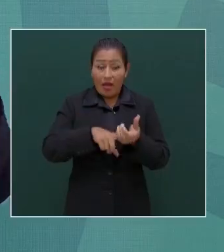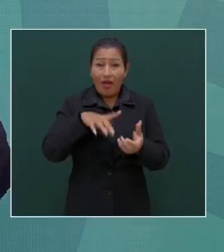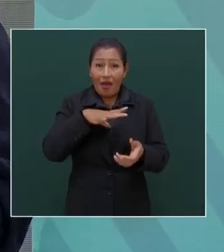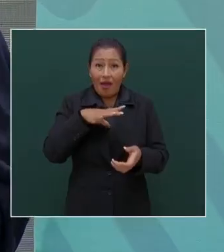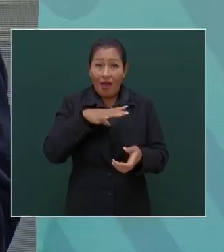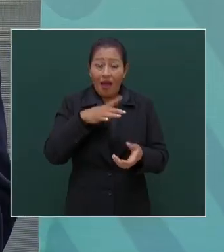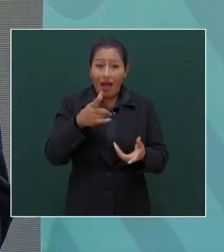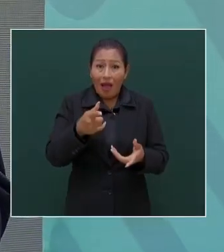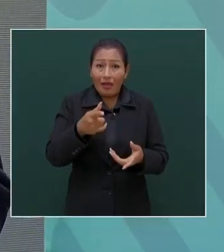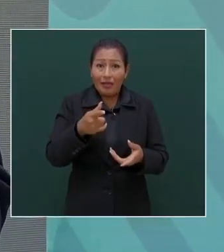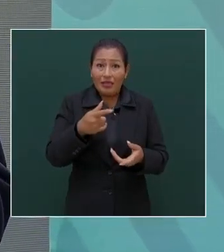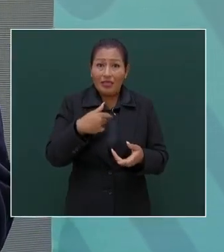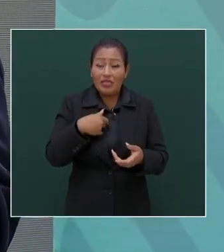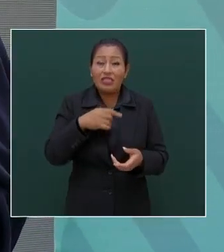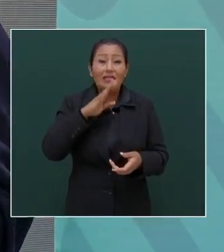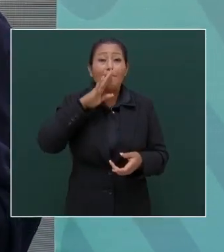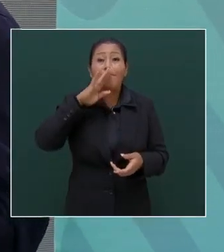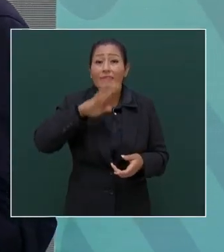Conferencias de prensa